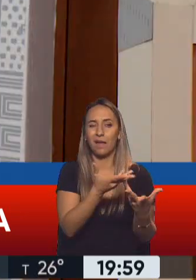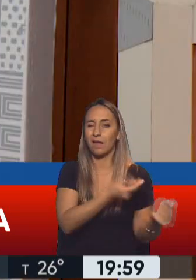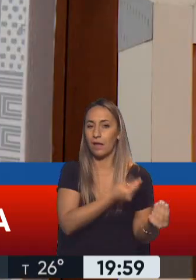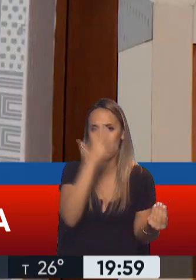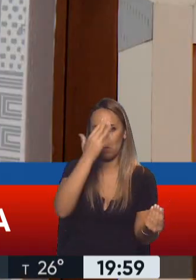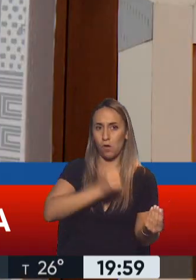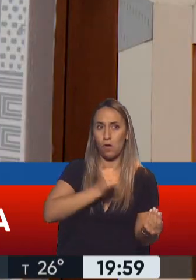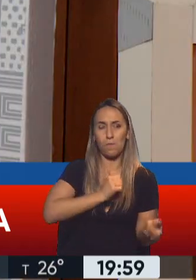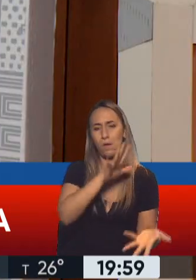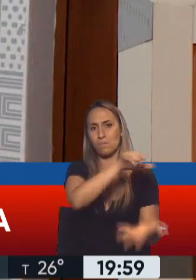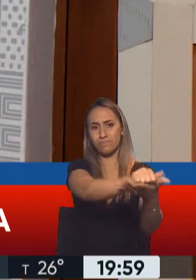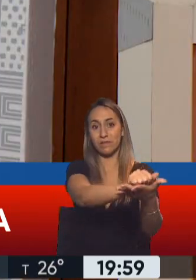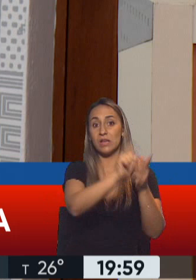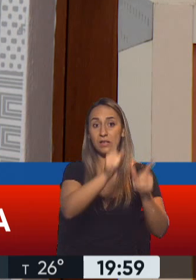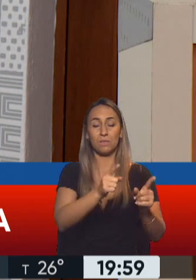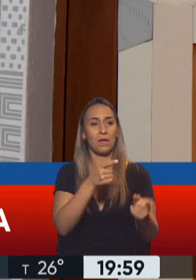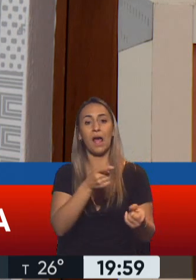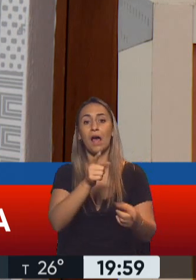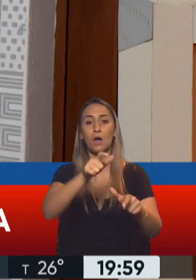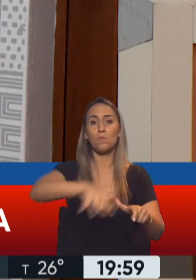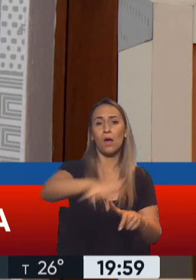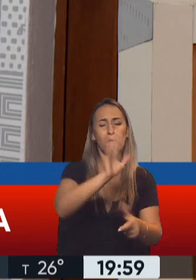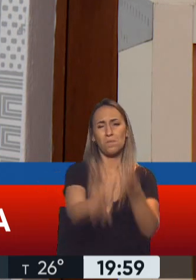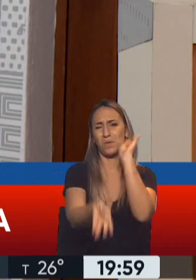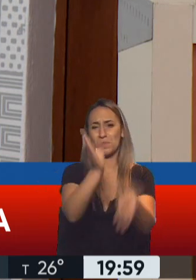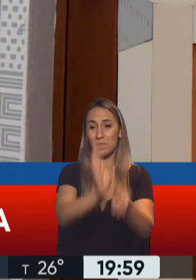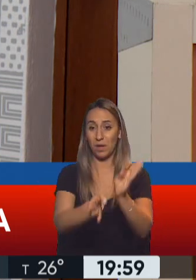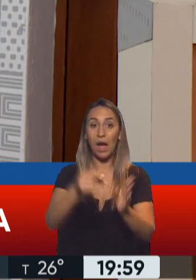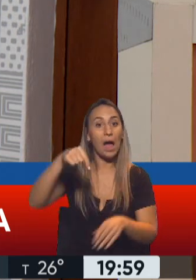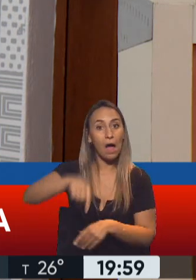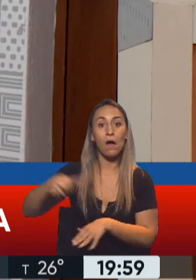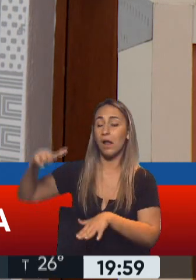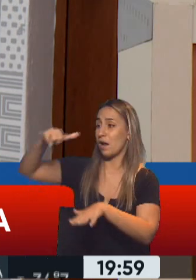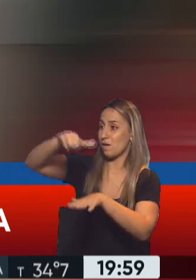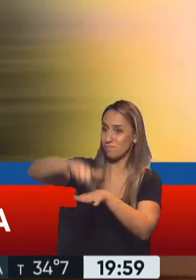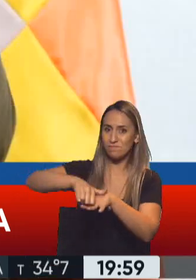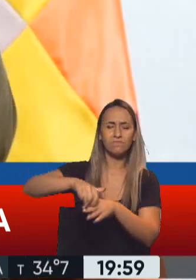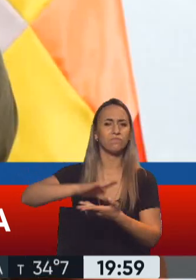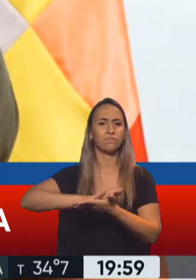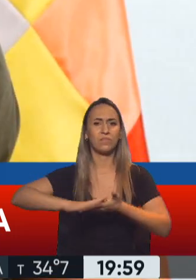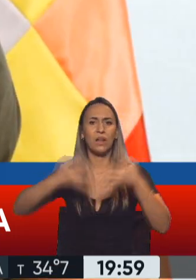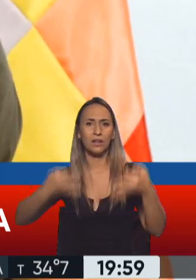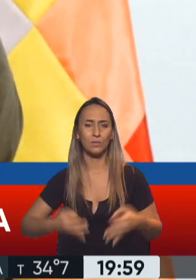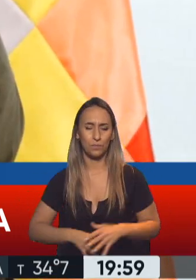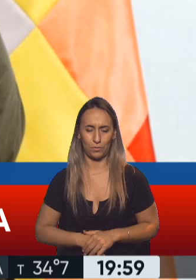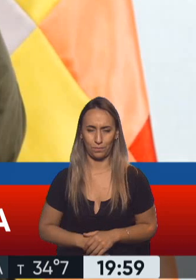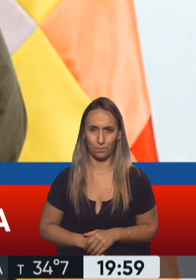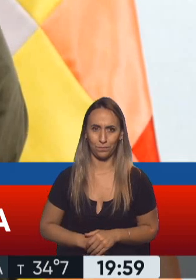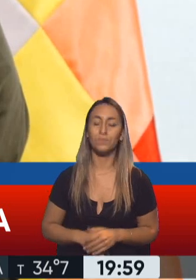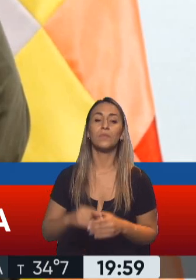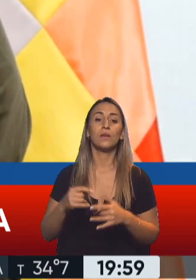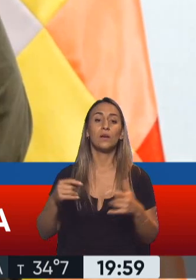y a reprimir al pueblo boliviano. Nosotros hoy venimos con un Hércules cargado de transparencia. Al finalizar la visita, la